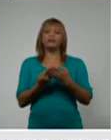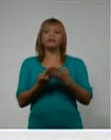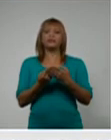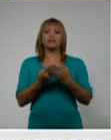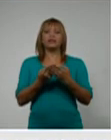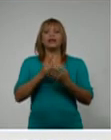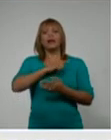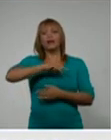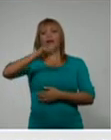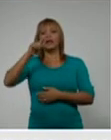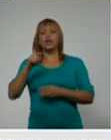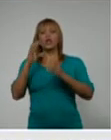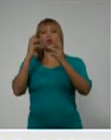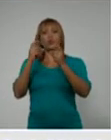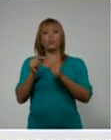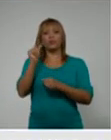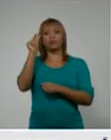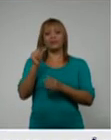de casos